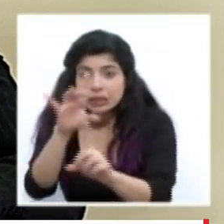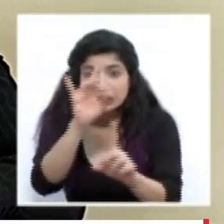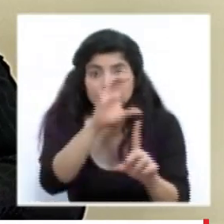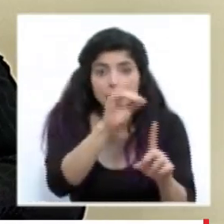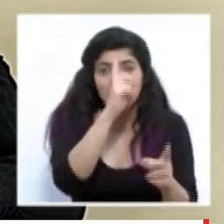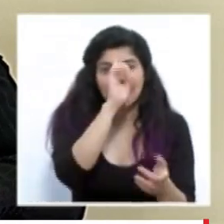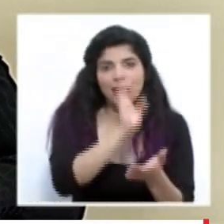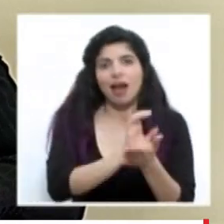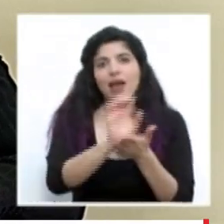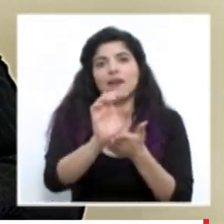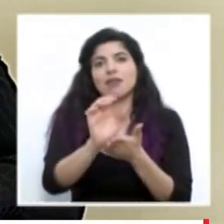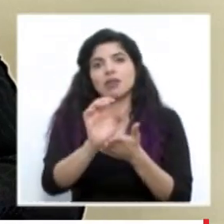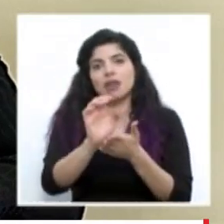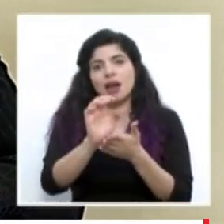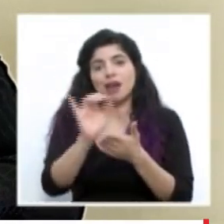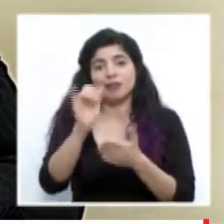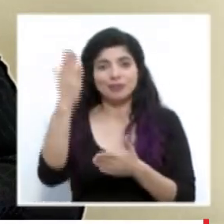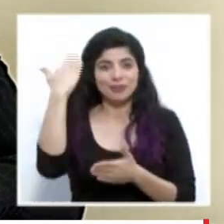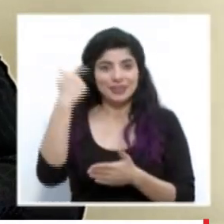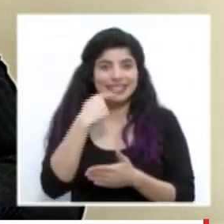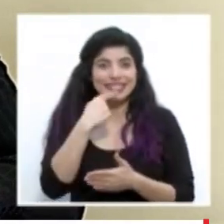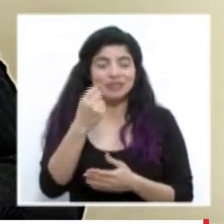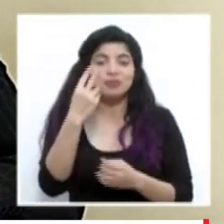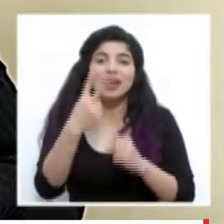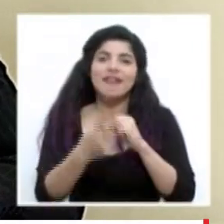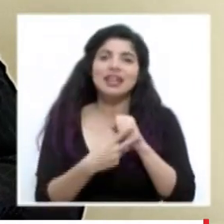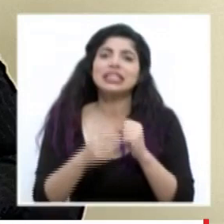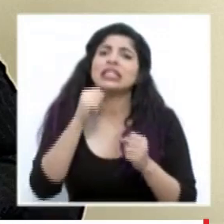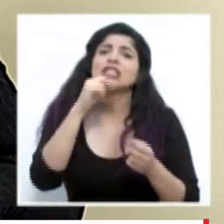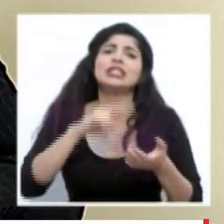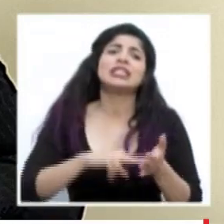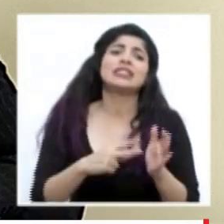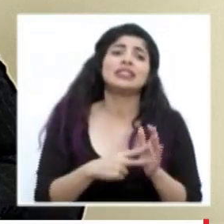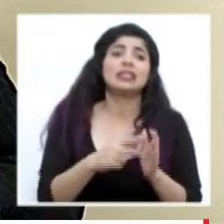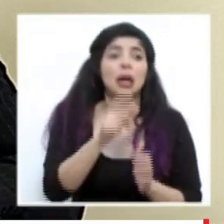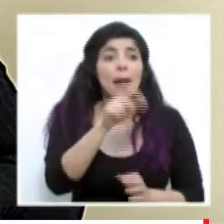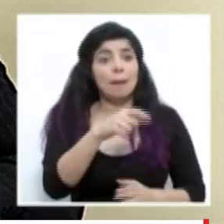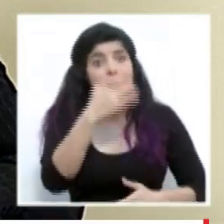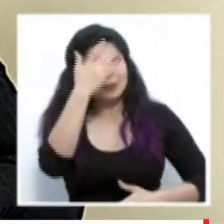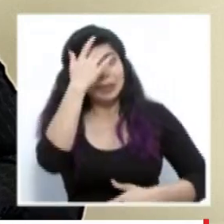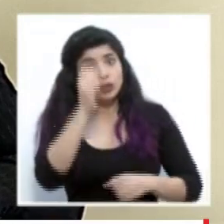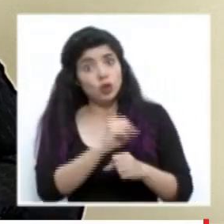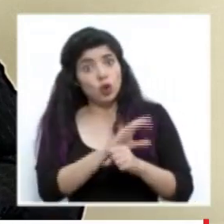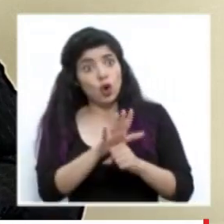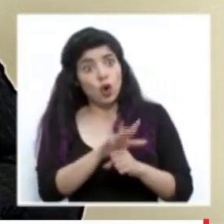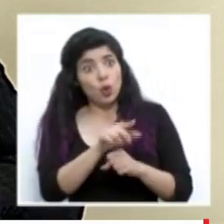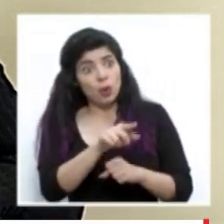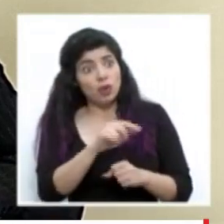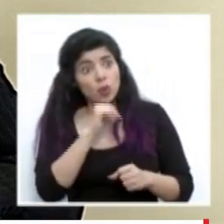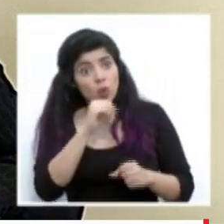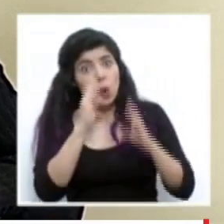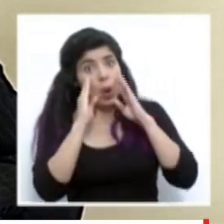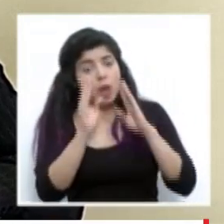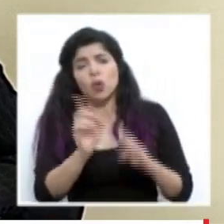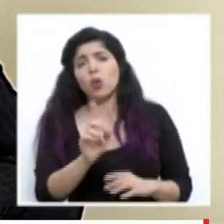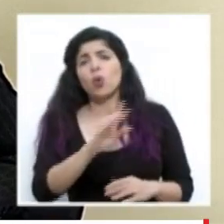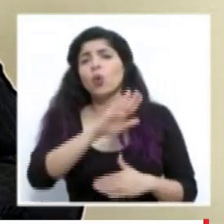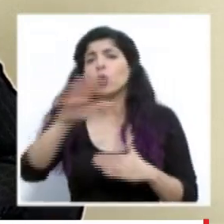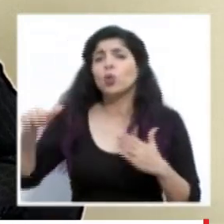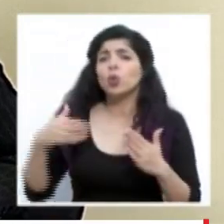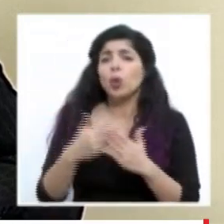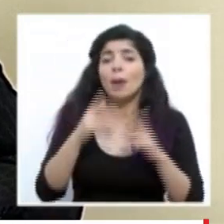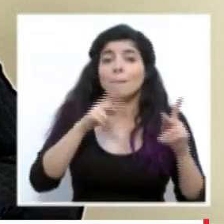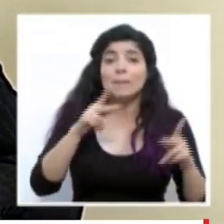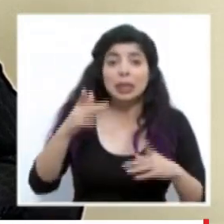punto en donde, como hemos indicado muchas veces, no es que solamente los pacientes por COVID no van a ser atendidos, son todos los pacientes